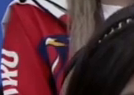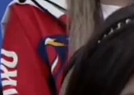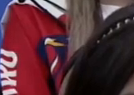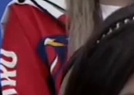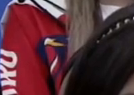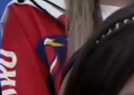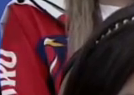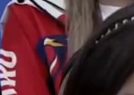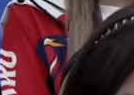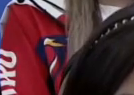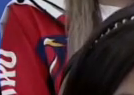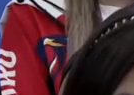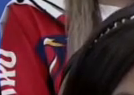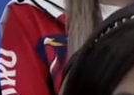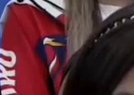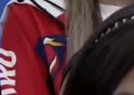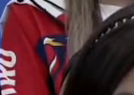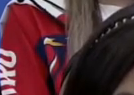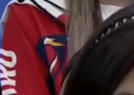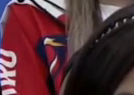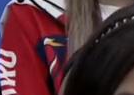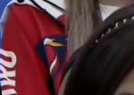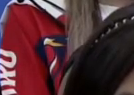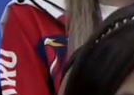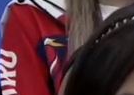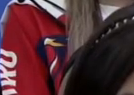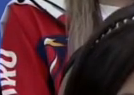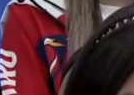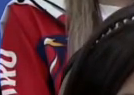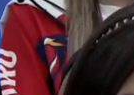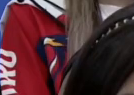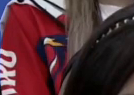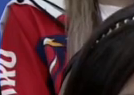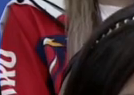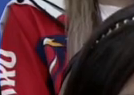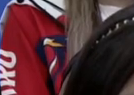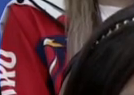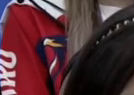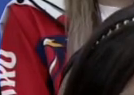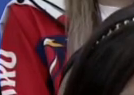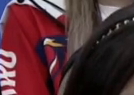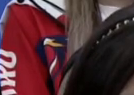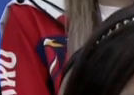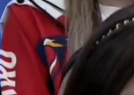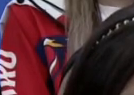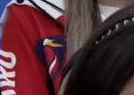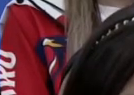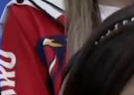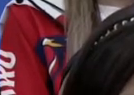Tomando lo que Ovilia plantea sobre el odio, presidente, yo creo que es importante cerrar el